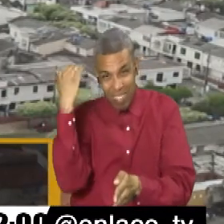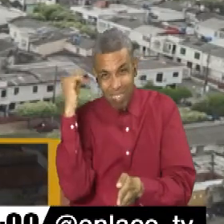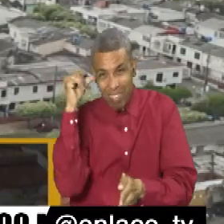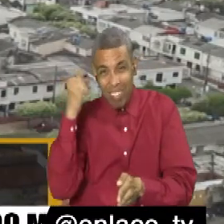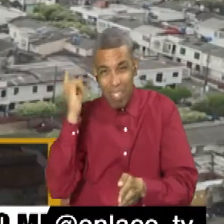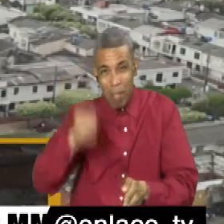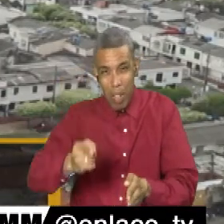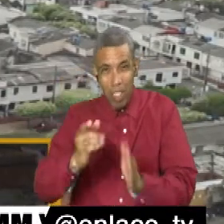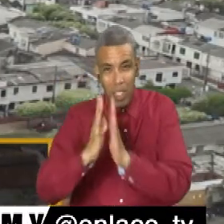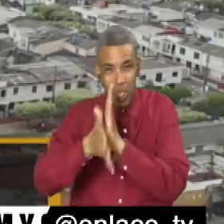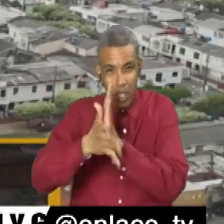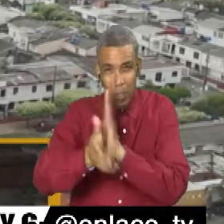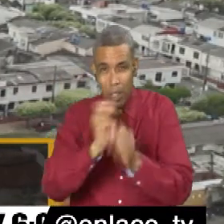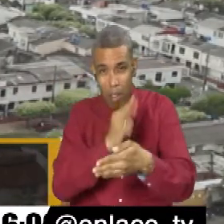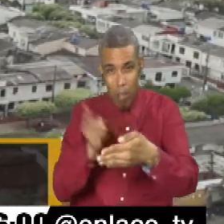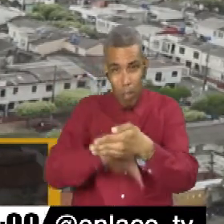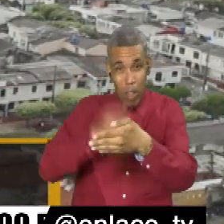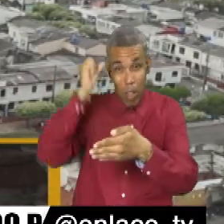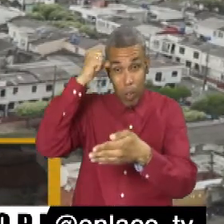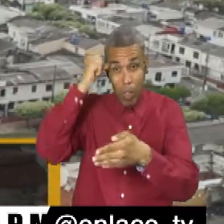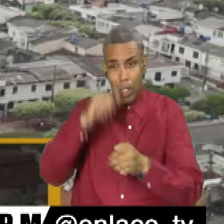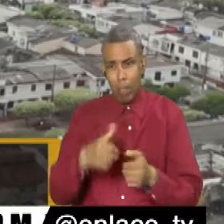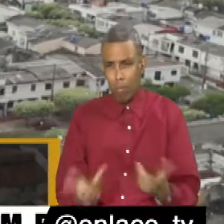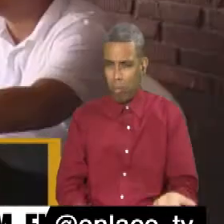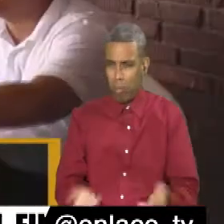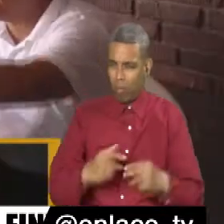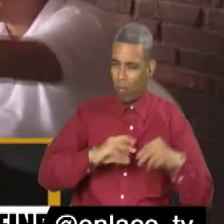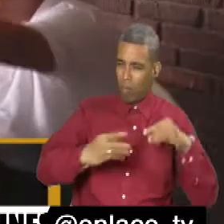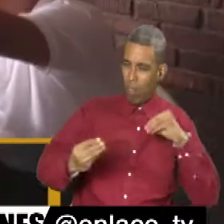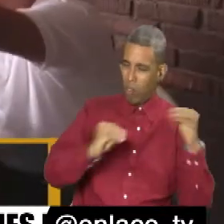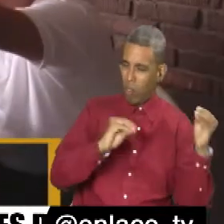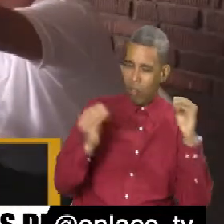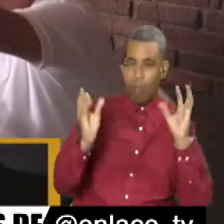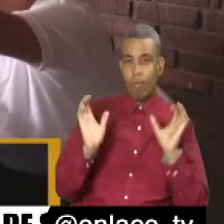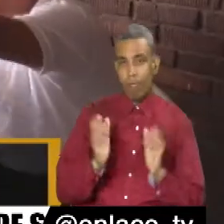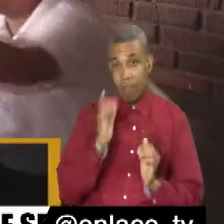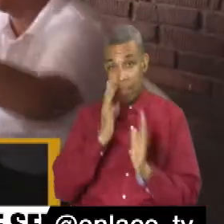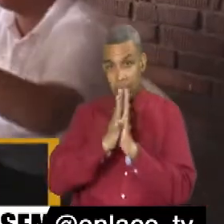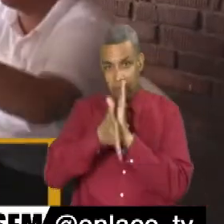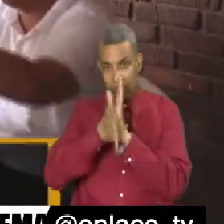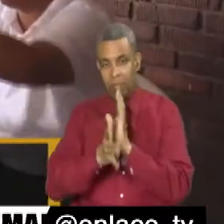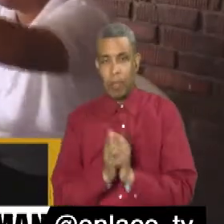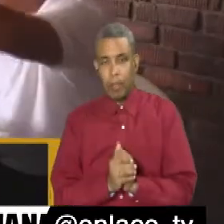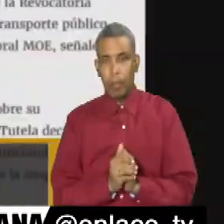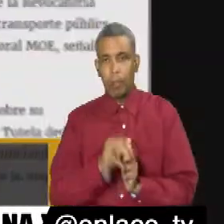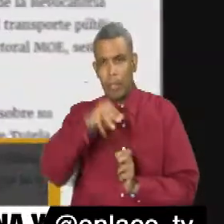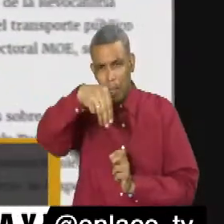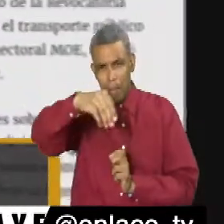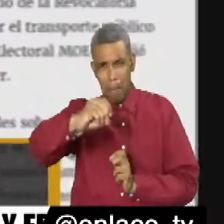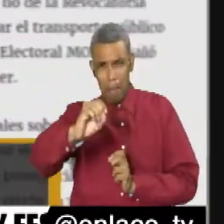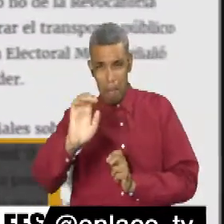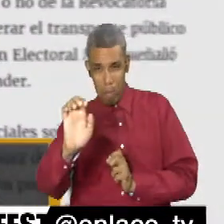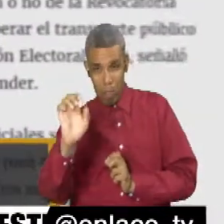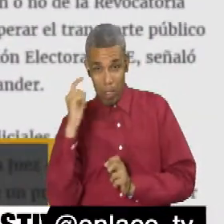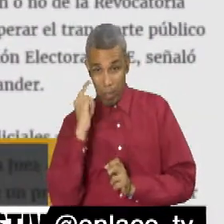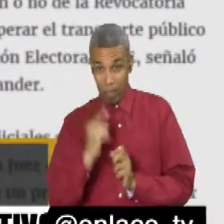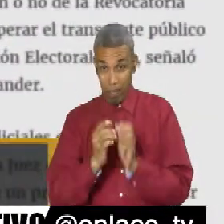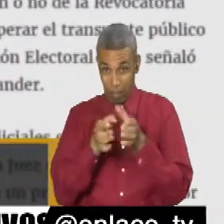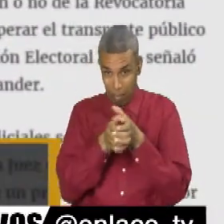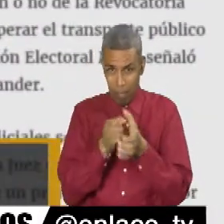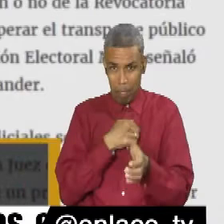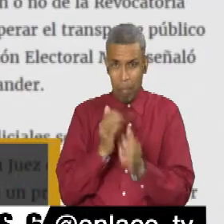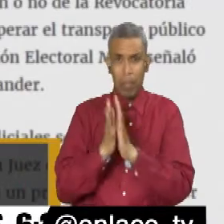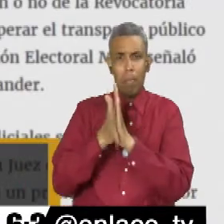Electoral MOE señaló que podrían afectar el proceso electoral del domingo 2 de julio en Barranca Bermeja. Dice la MOE que esta semana la ciudadanía de Barranca Bermeja recibió